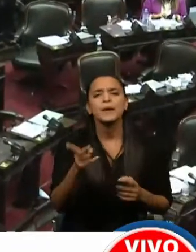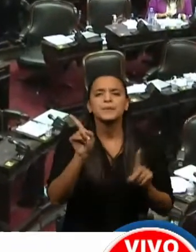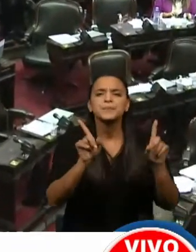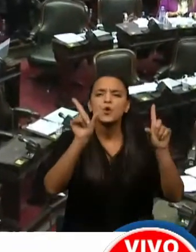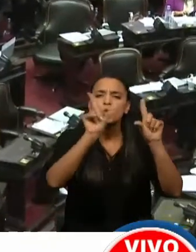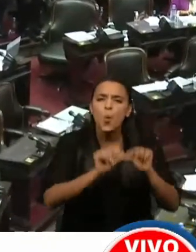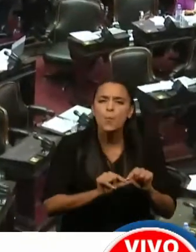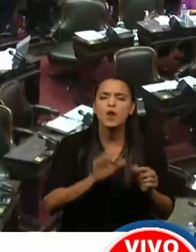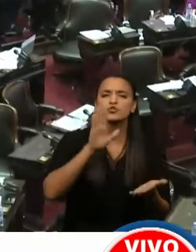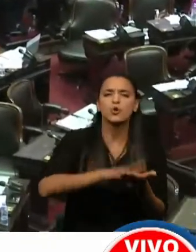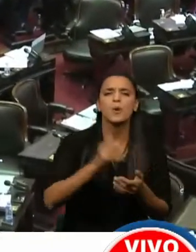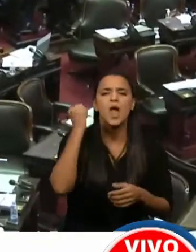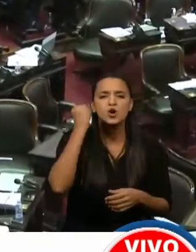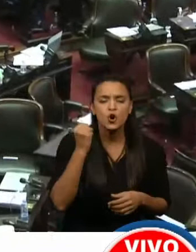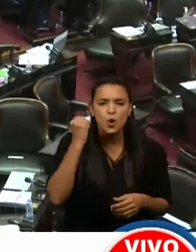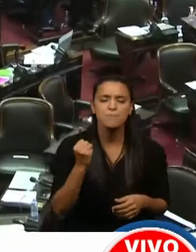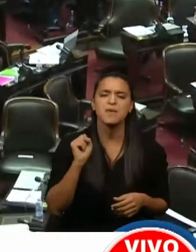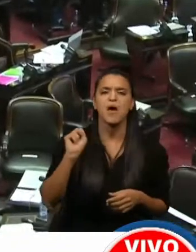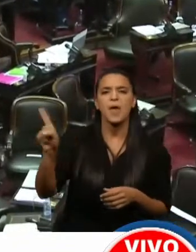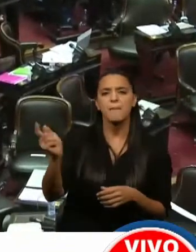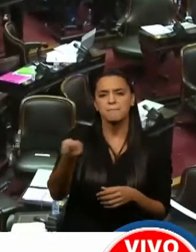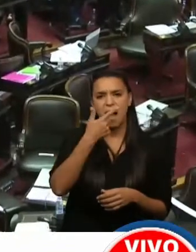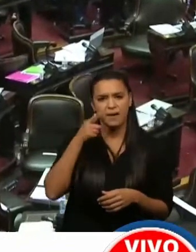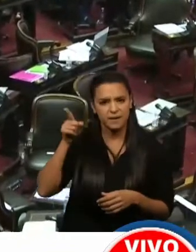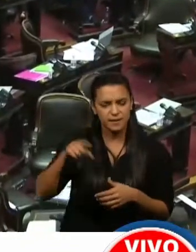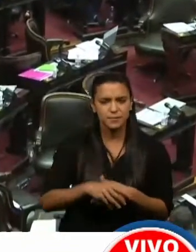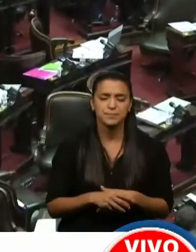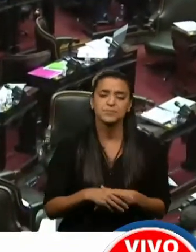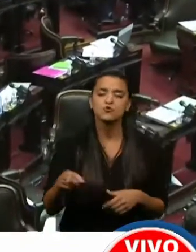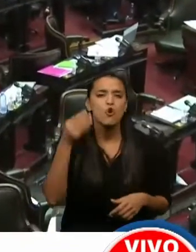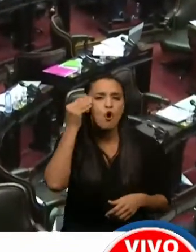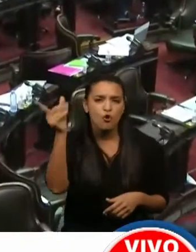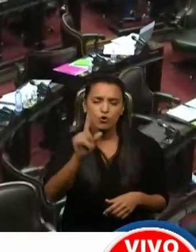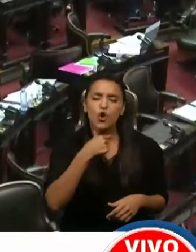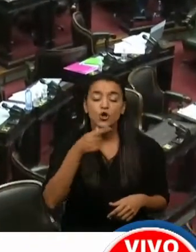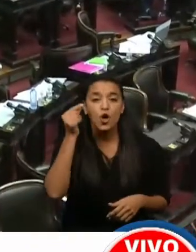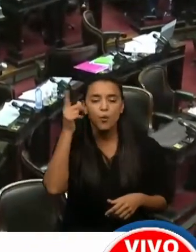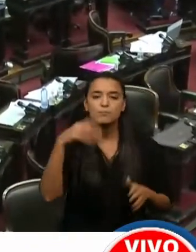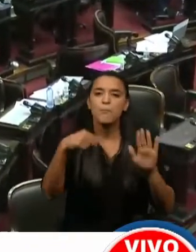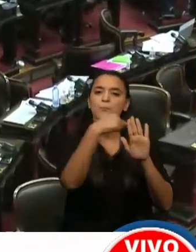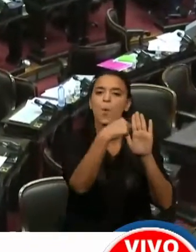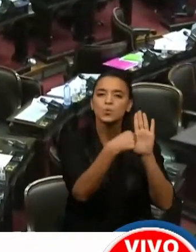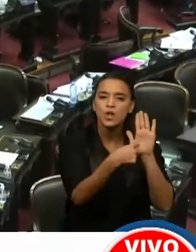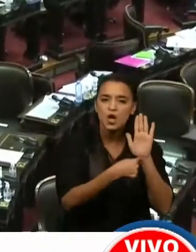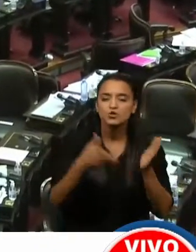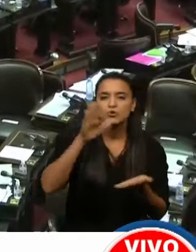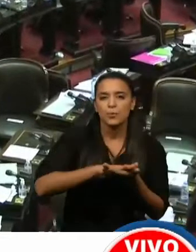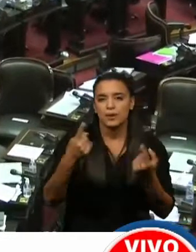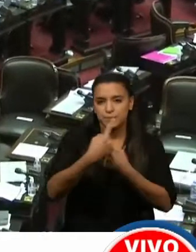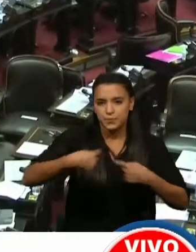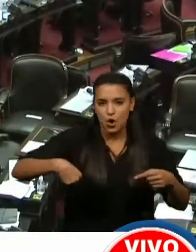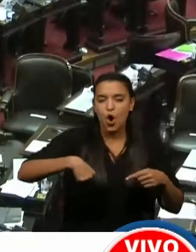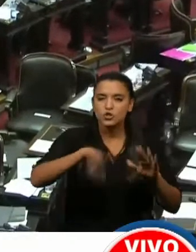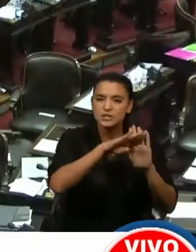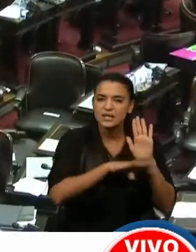números de la economía del gobierno de Mauricio Macri. Y para no olvidarme, hice un punteo de algunas cosas que creo que es